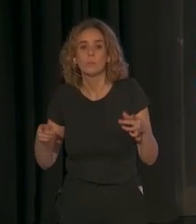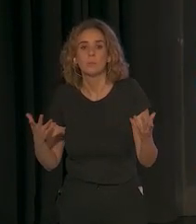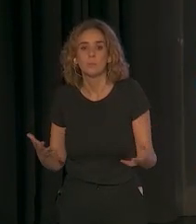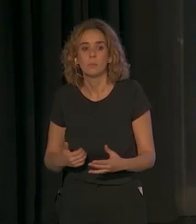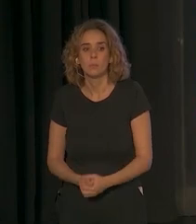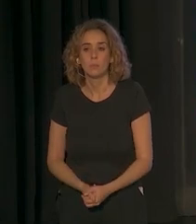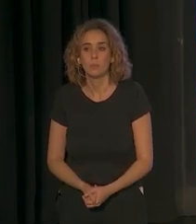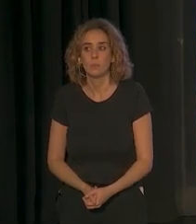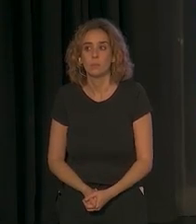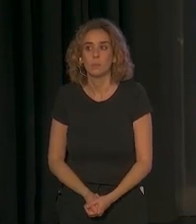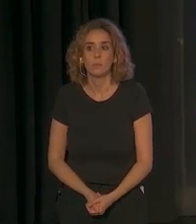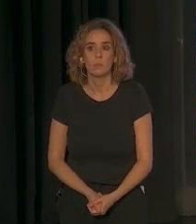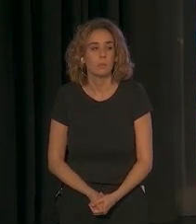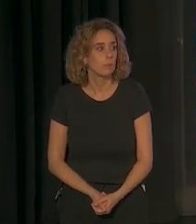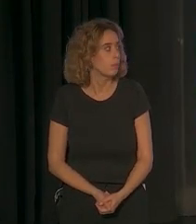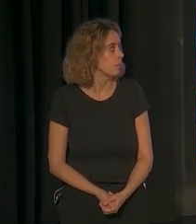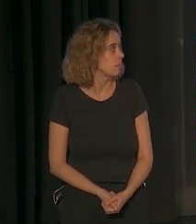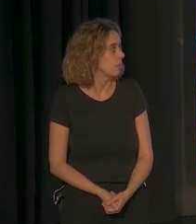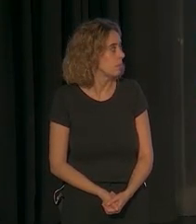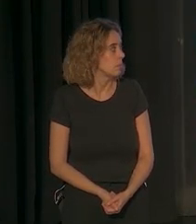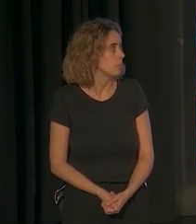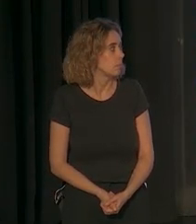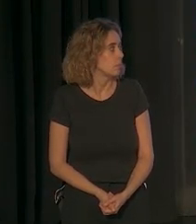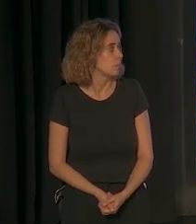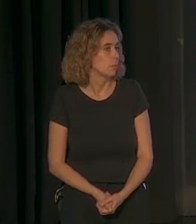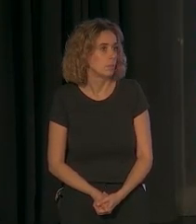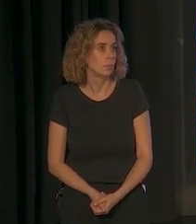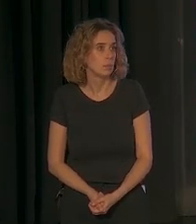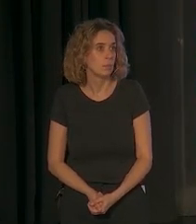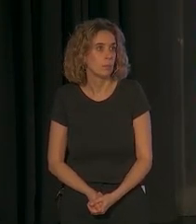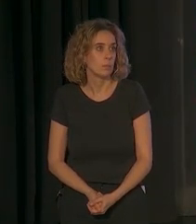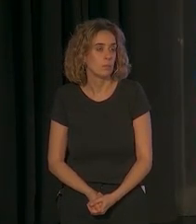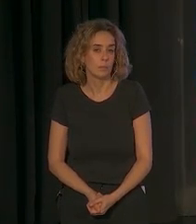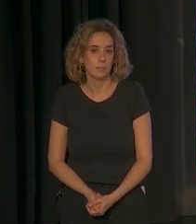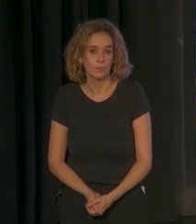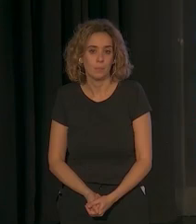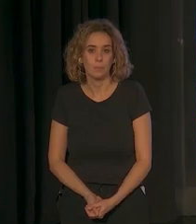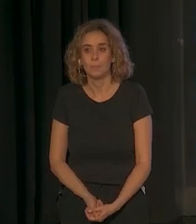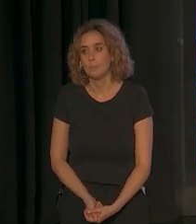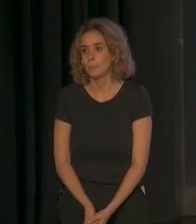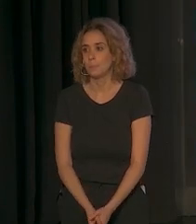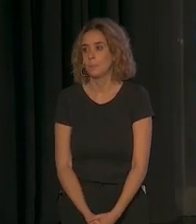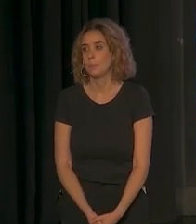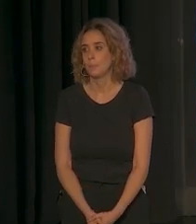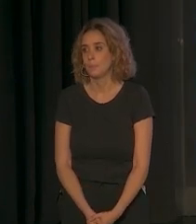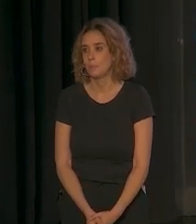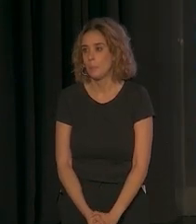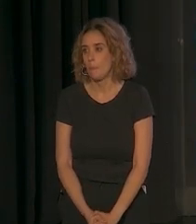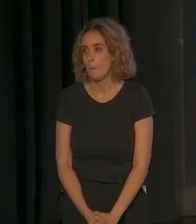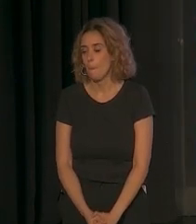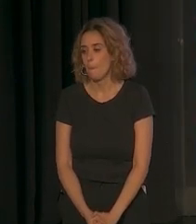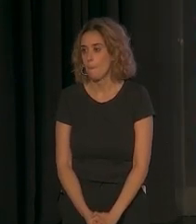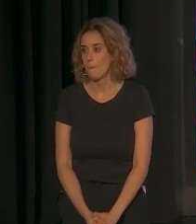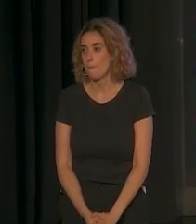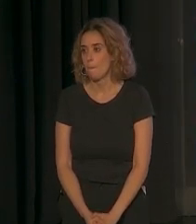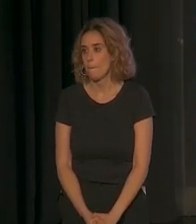Could you please explain the difference between 0 to 5 and then in terms of principles? And then in the other phase or the